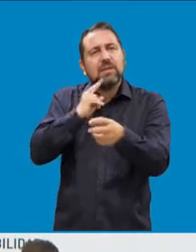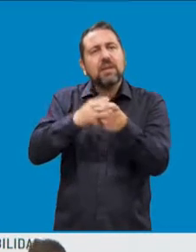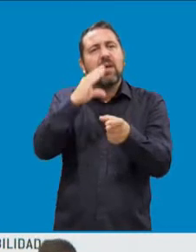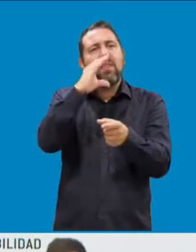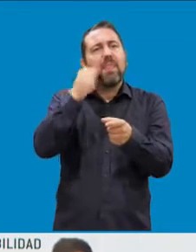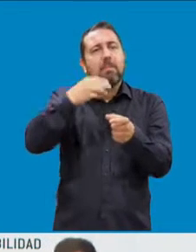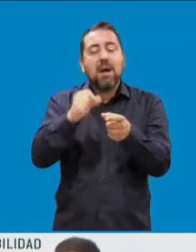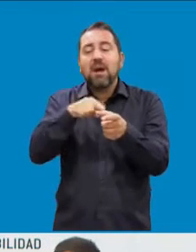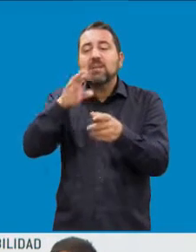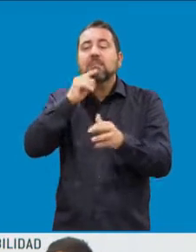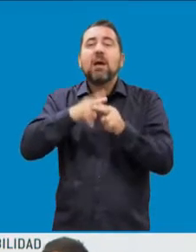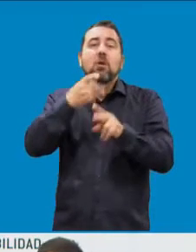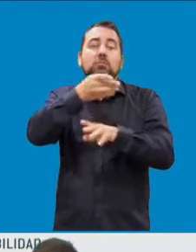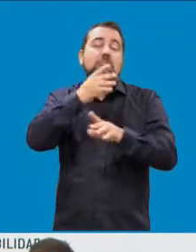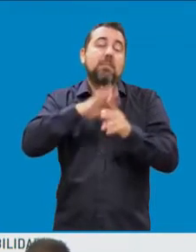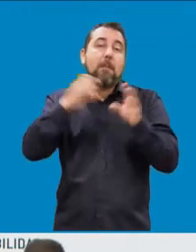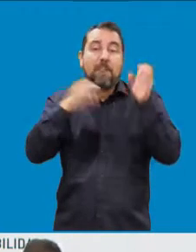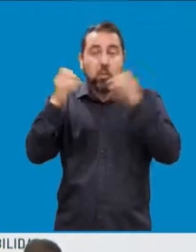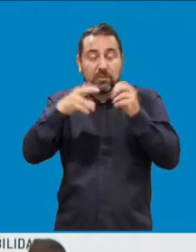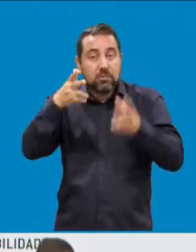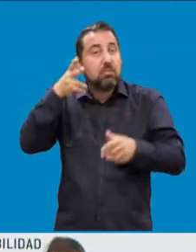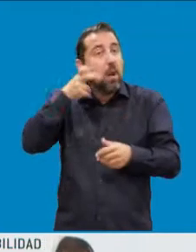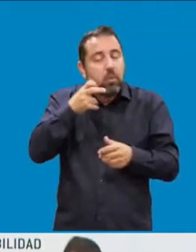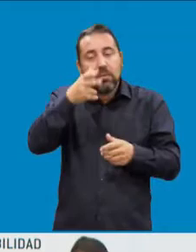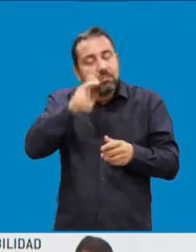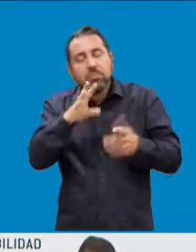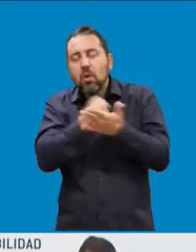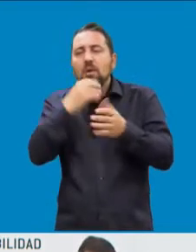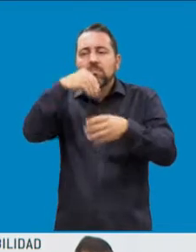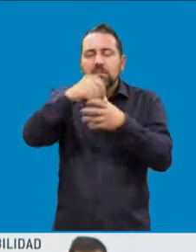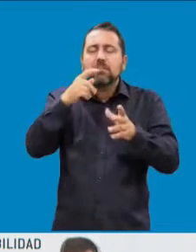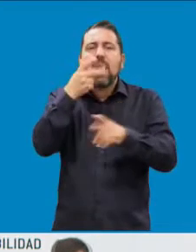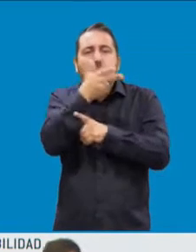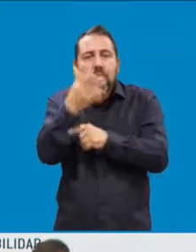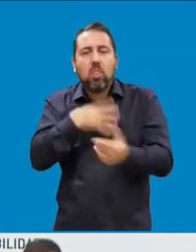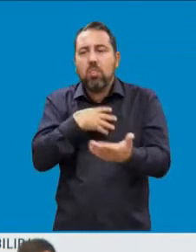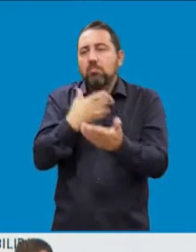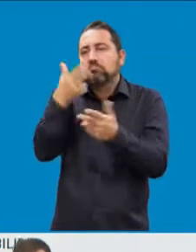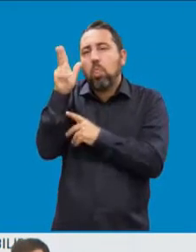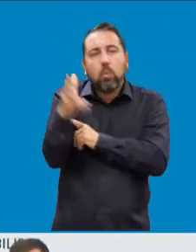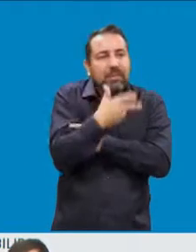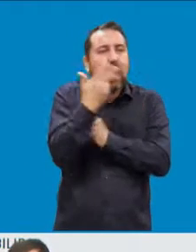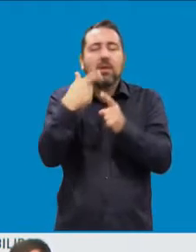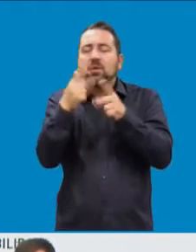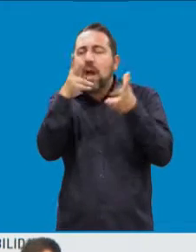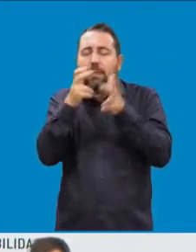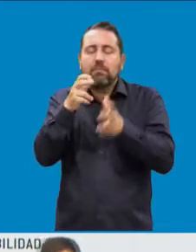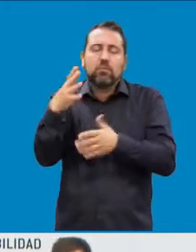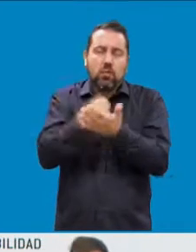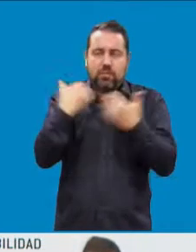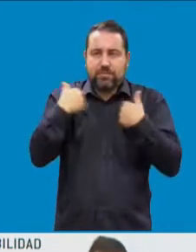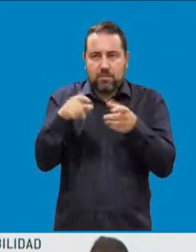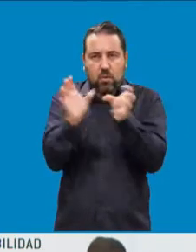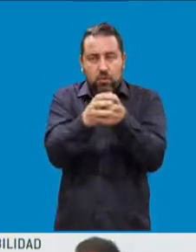Otro grupo, otro colectivo importante es el CEMAC, que se encarga de los medios audiovisuales, las grabaciones de los vídeos institucionales de la UNED, de grabaciones